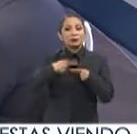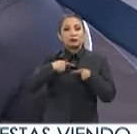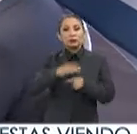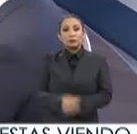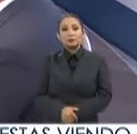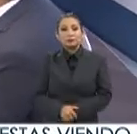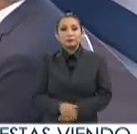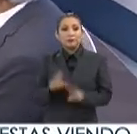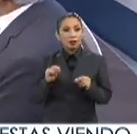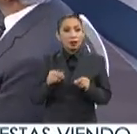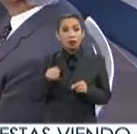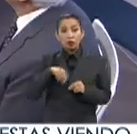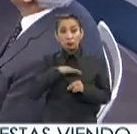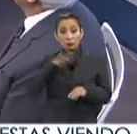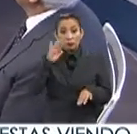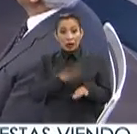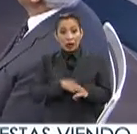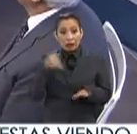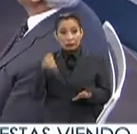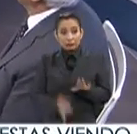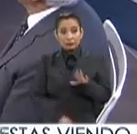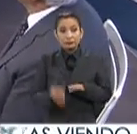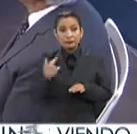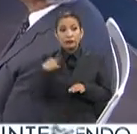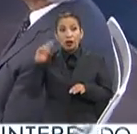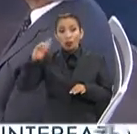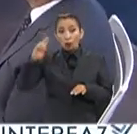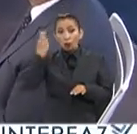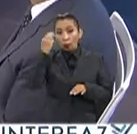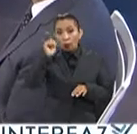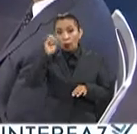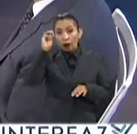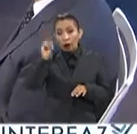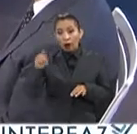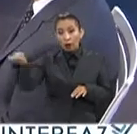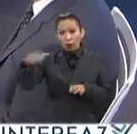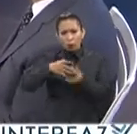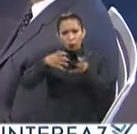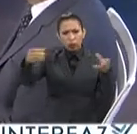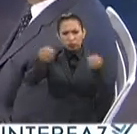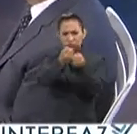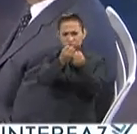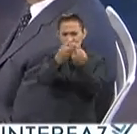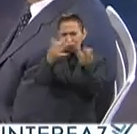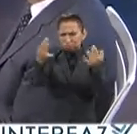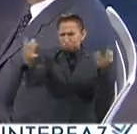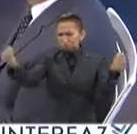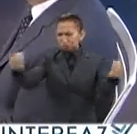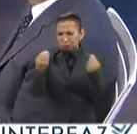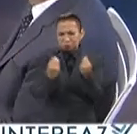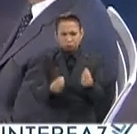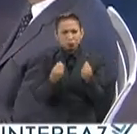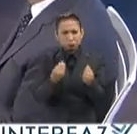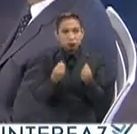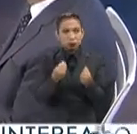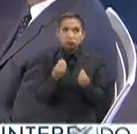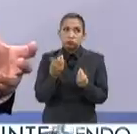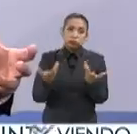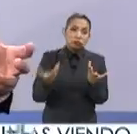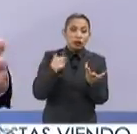No, al contrario, con nosotros más porque, bueno, sin duda alguna, la UNAM tiene pues una amplia variedad no solo